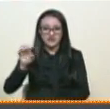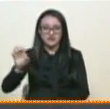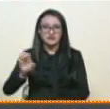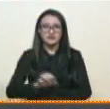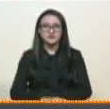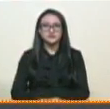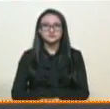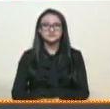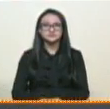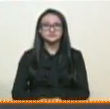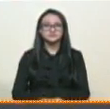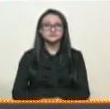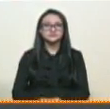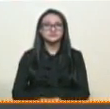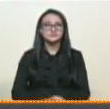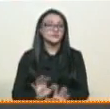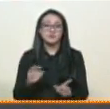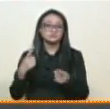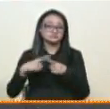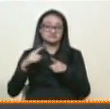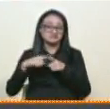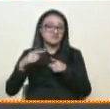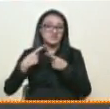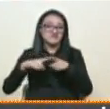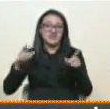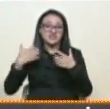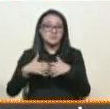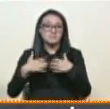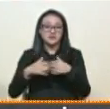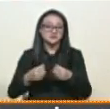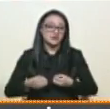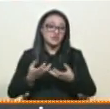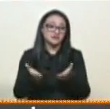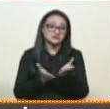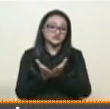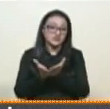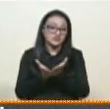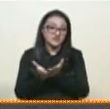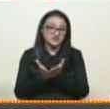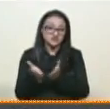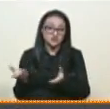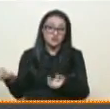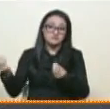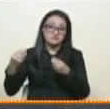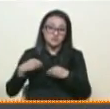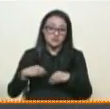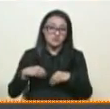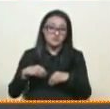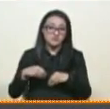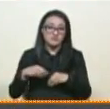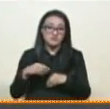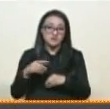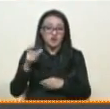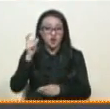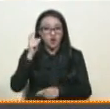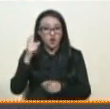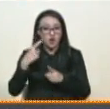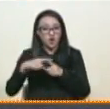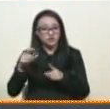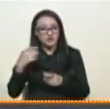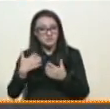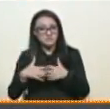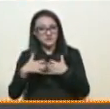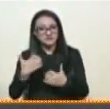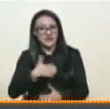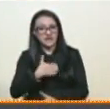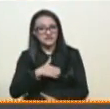Electoral. Pero bueno, son empresas simplemente que están prestando un servicio, en este caso, conociendo a la empresa SCLE, que venía de trabajar